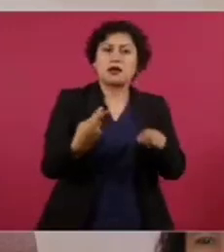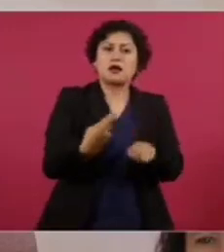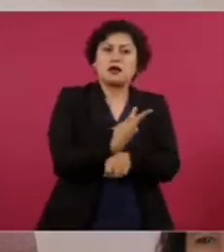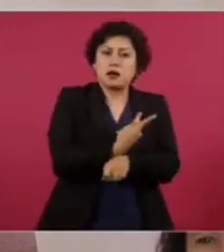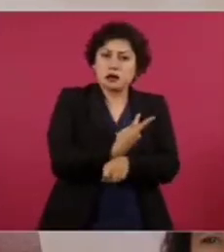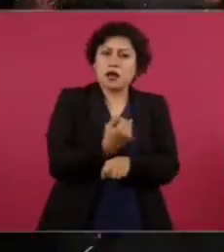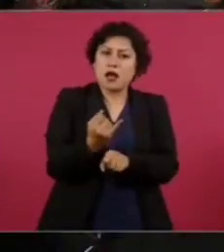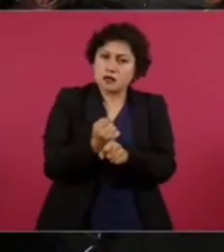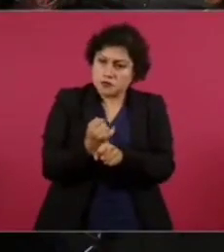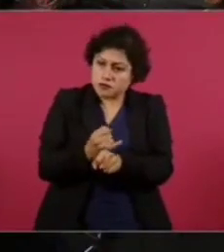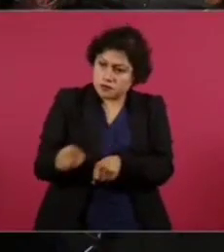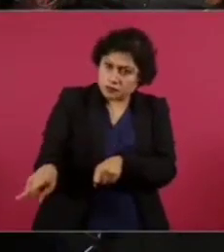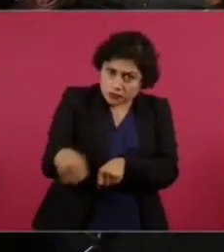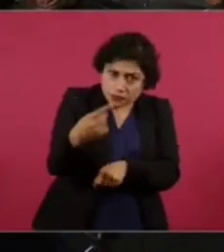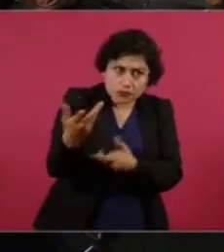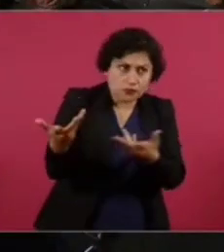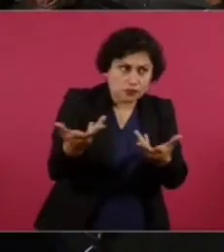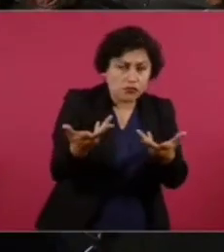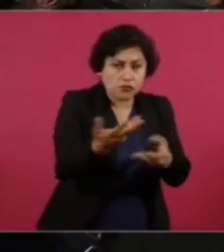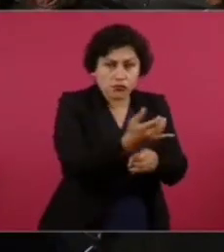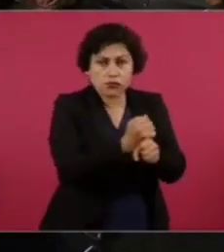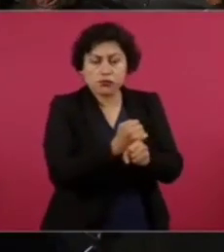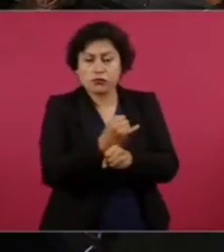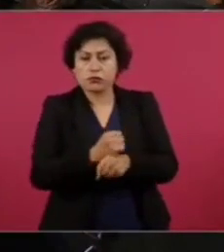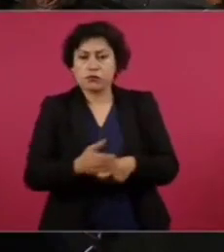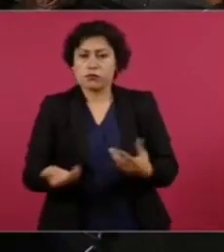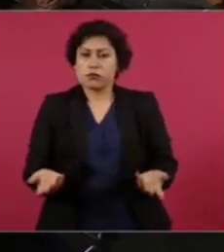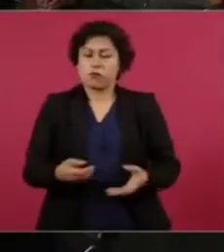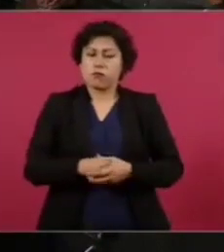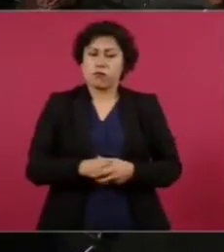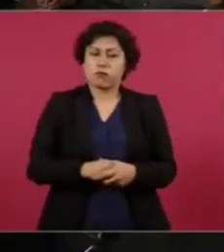pero ya ustedes